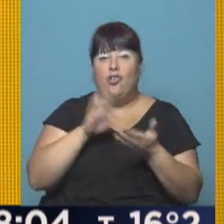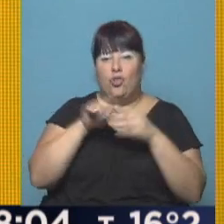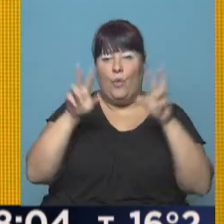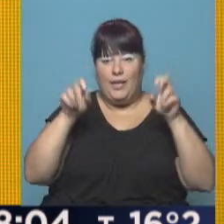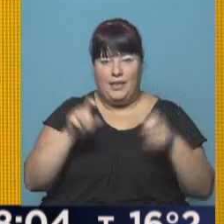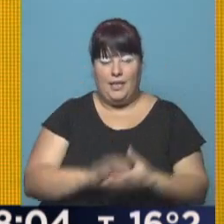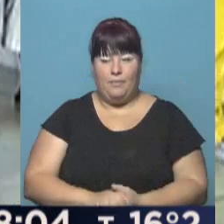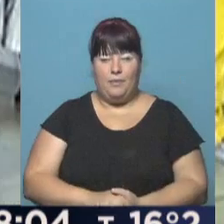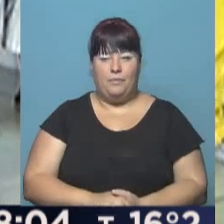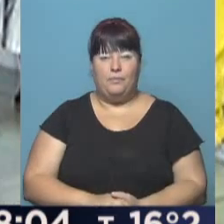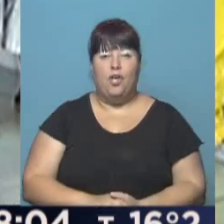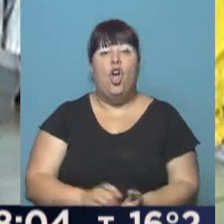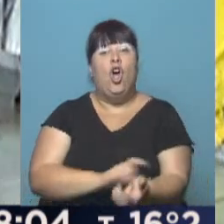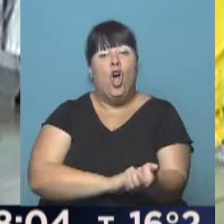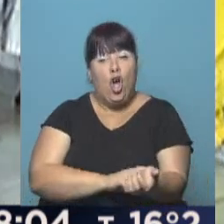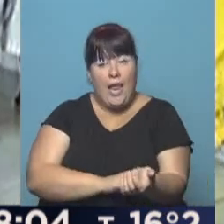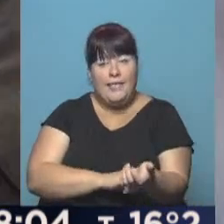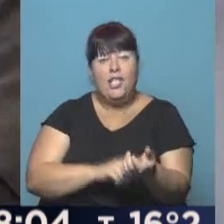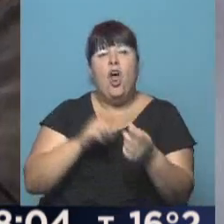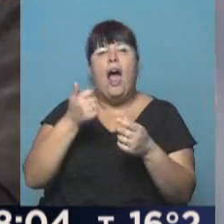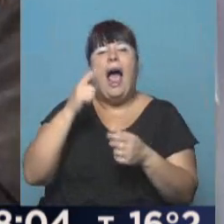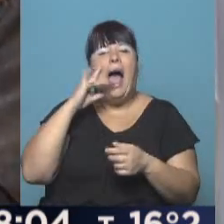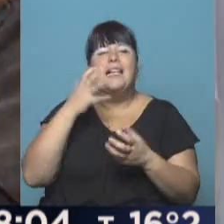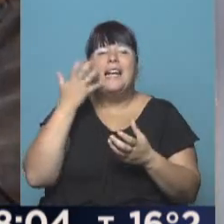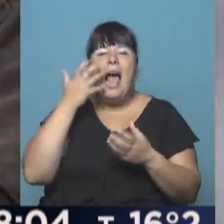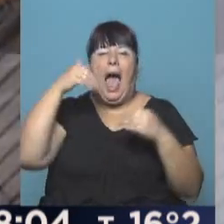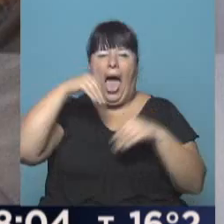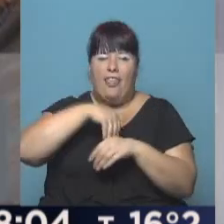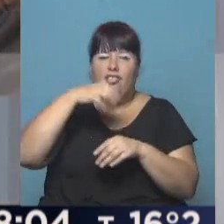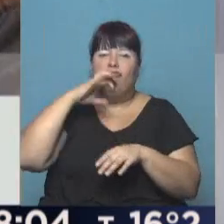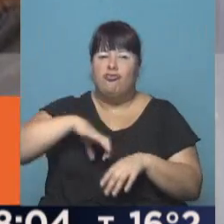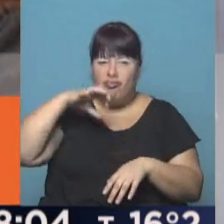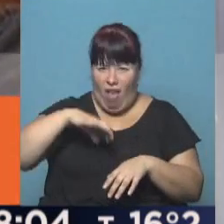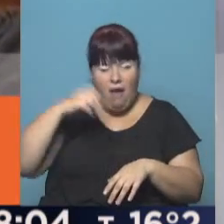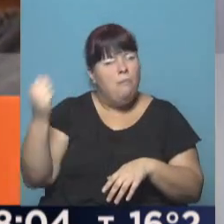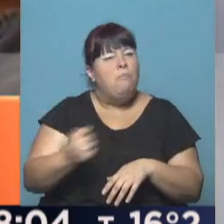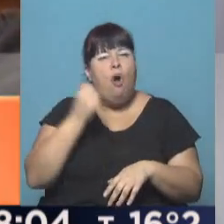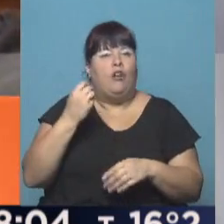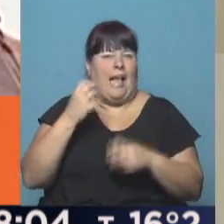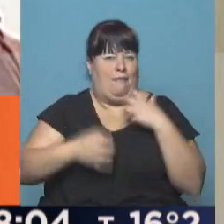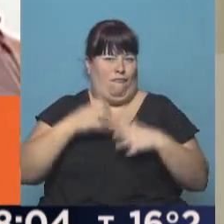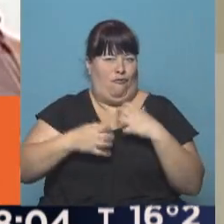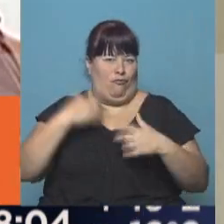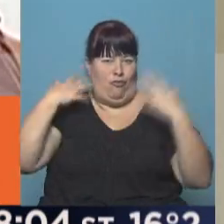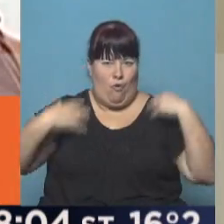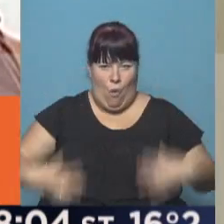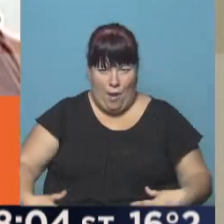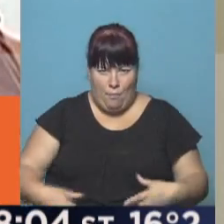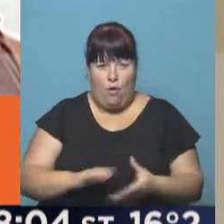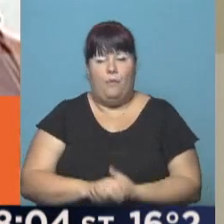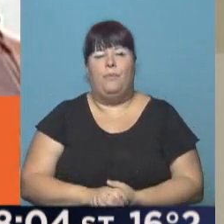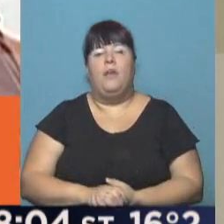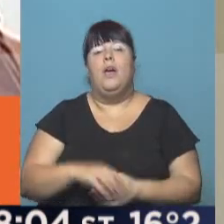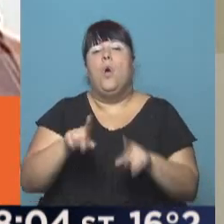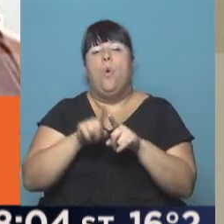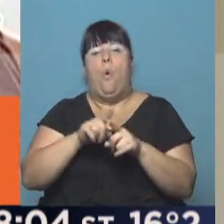esto. Colesterol. Es un ácido graso que se encuentra en la sangre, indispensable para el funcionamiento de nuestro organismo,